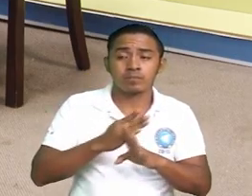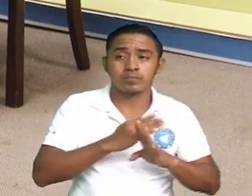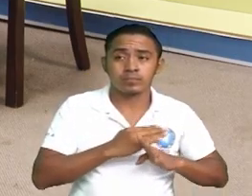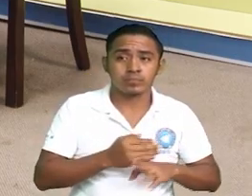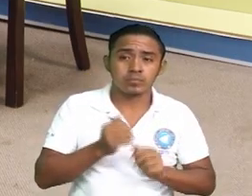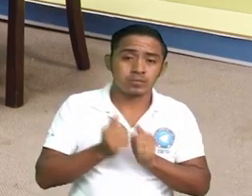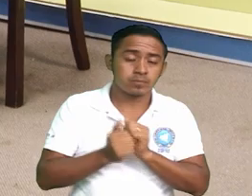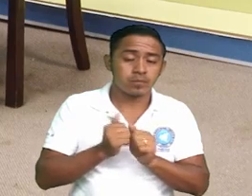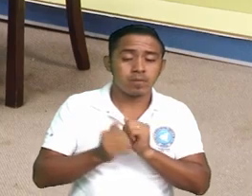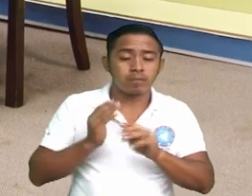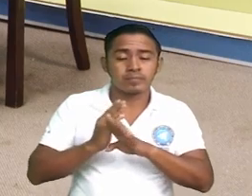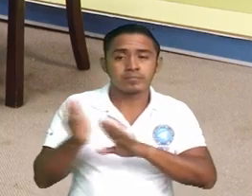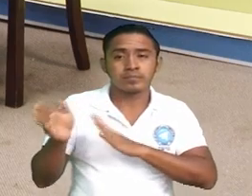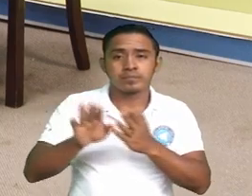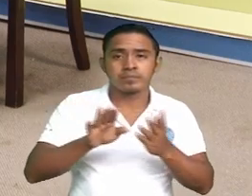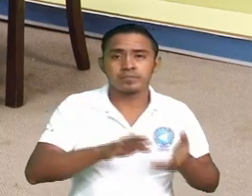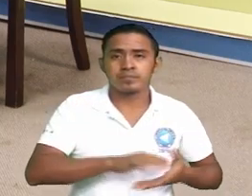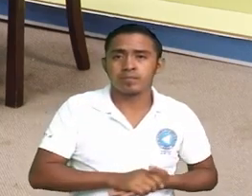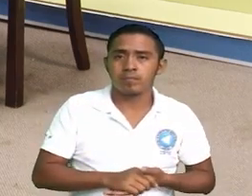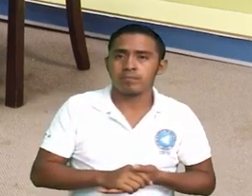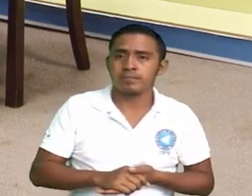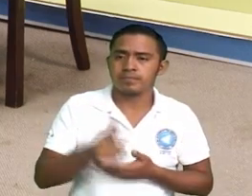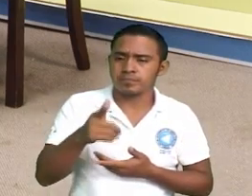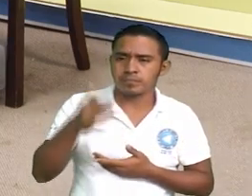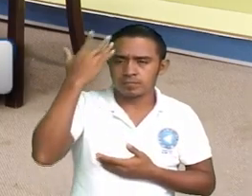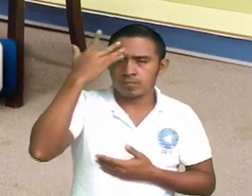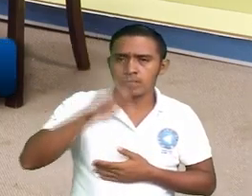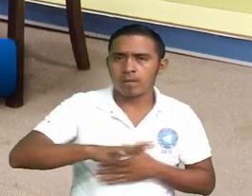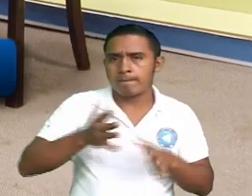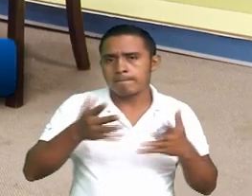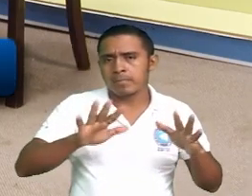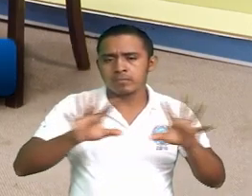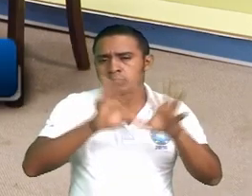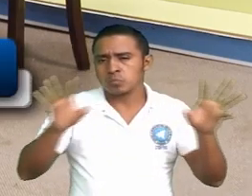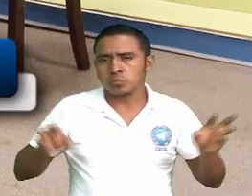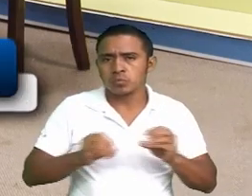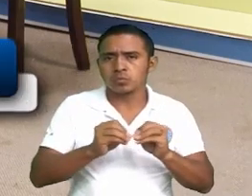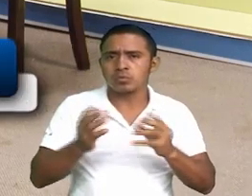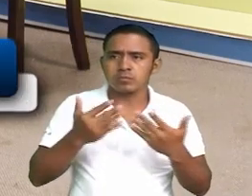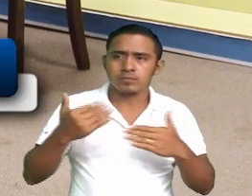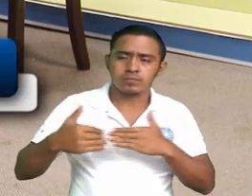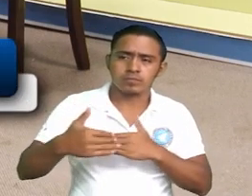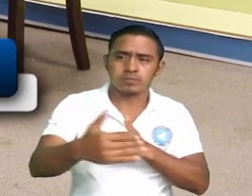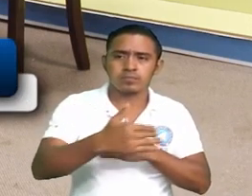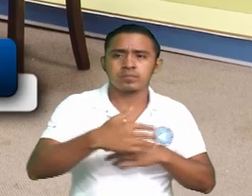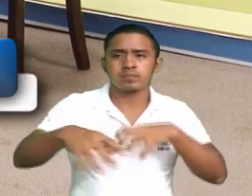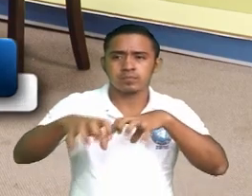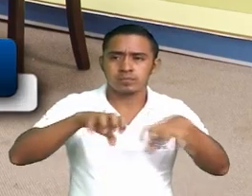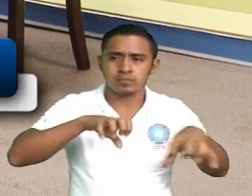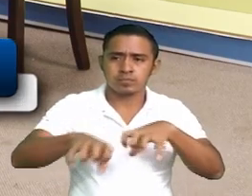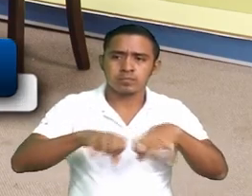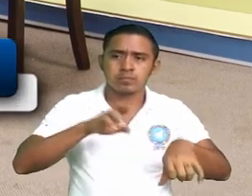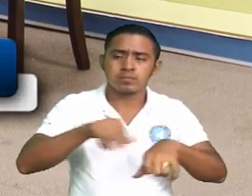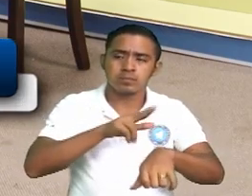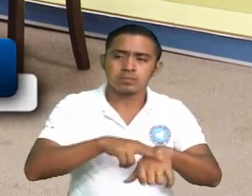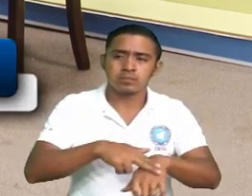por neumonía. Hablemos, usted debe tener más o menos información de cómo avanza la Jornada Nacional de